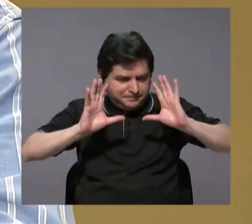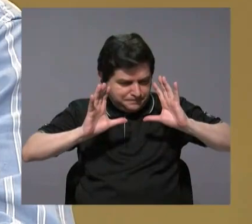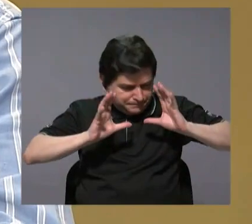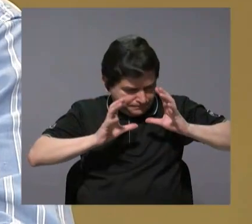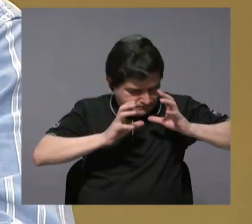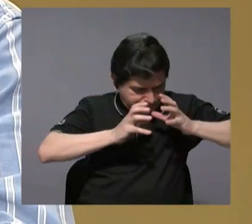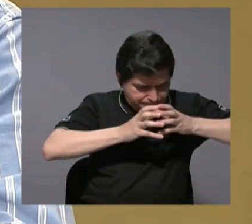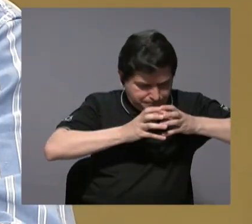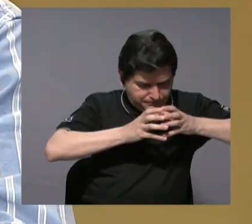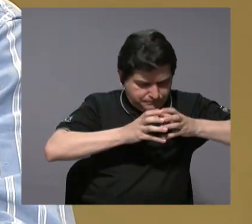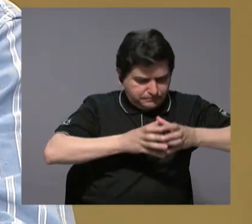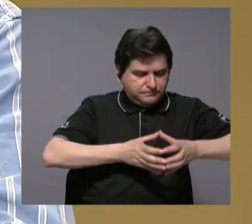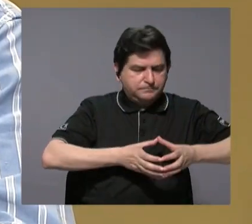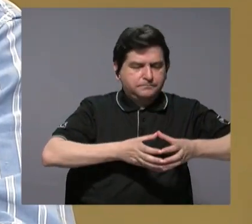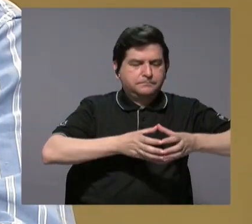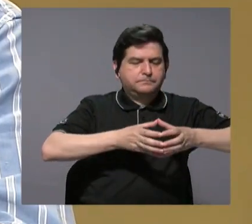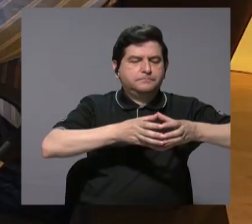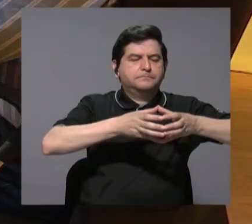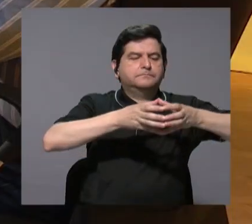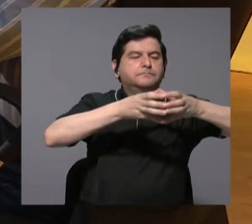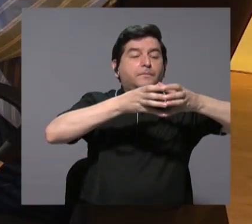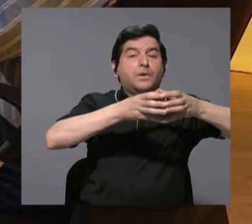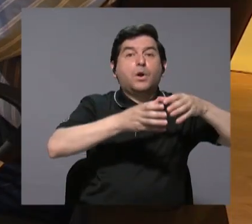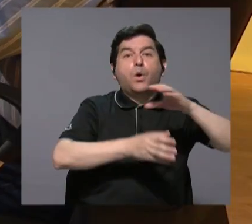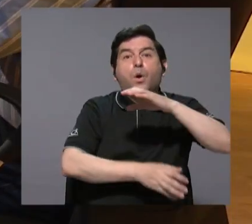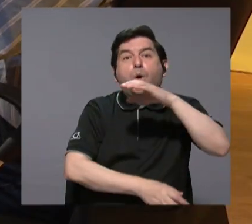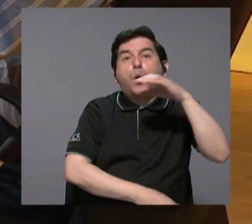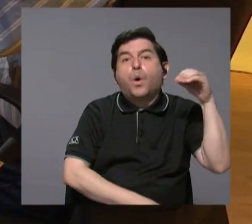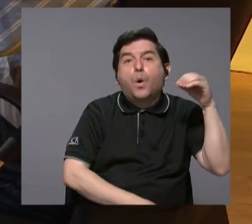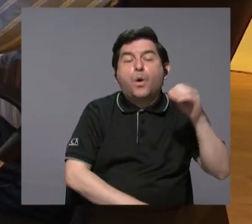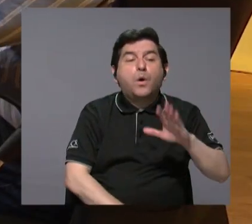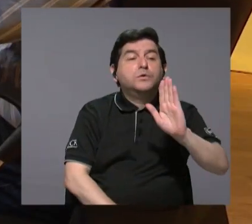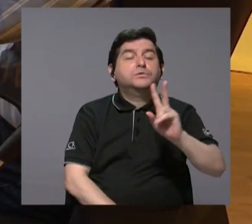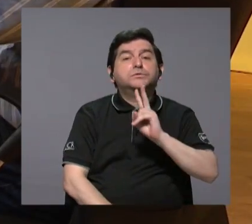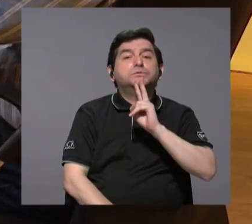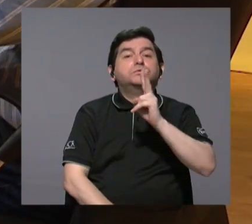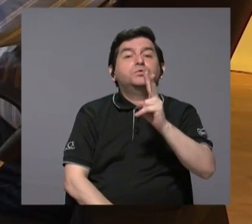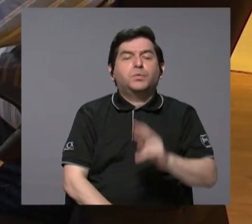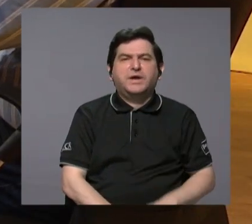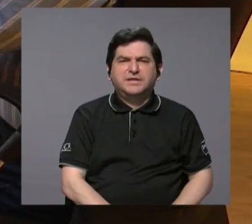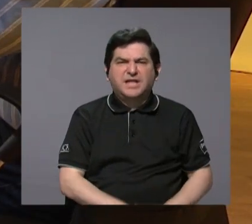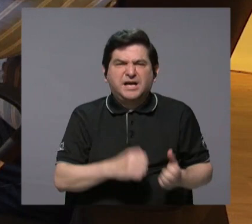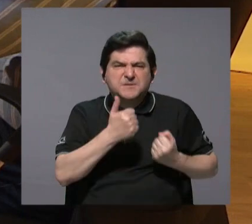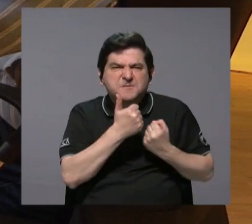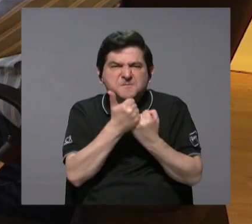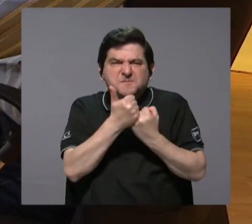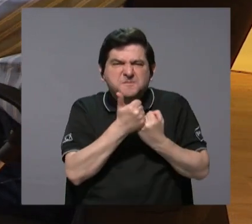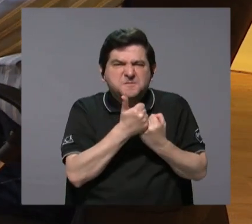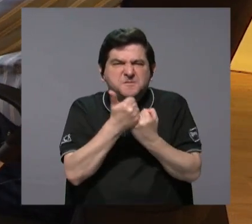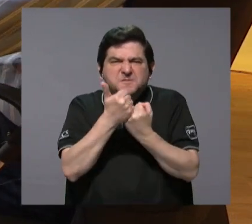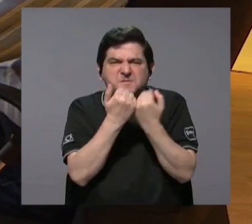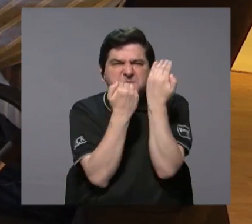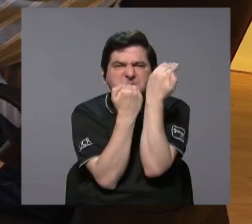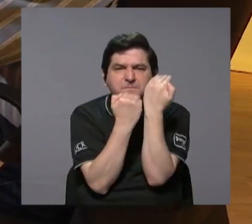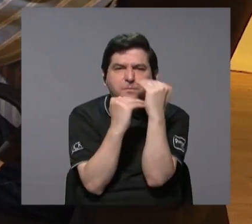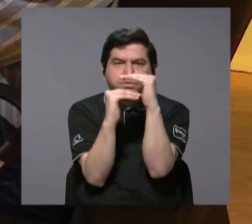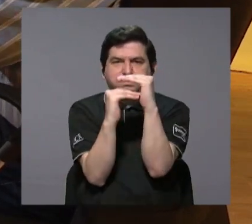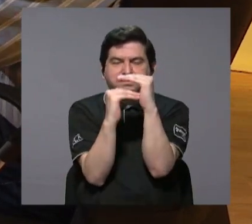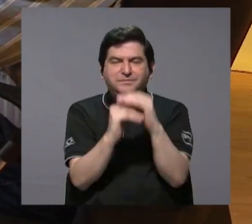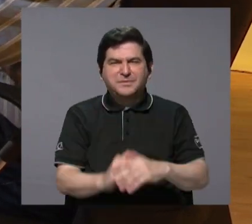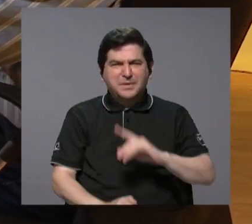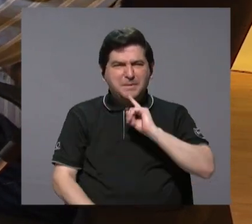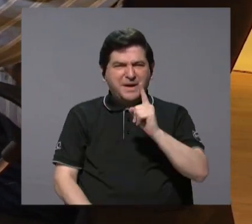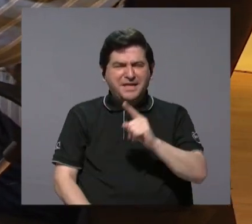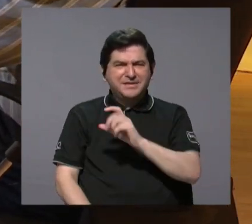concentrando, o por lo menos sus verdades se van haciendo más y más y más limitadas. Para decirlo